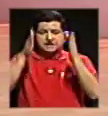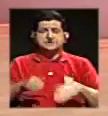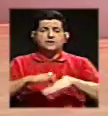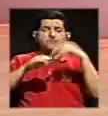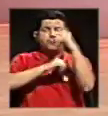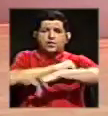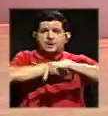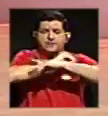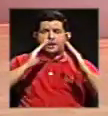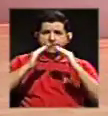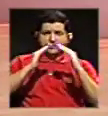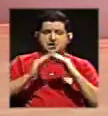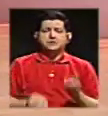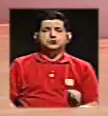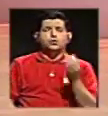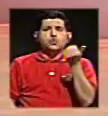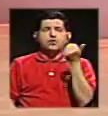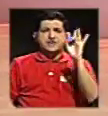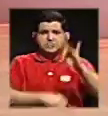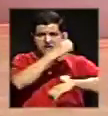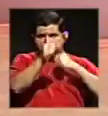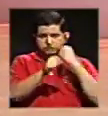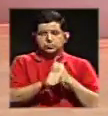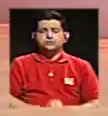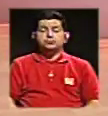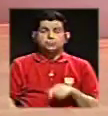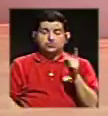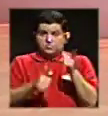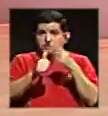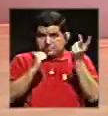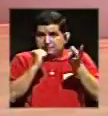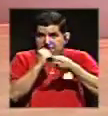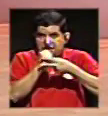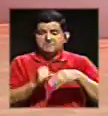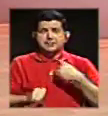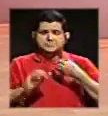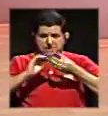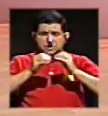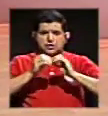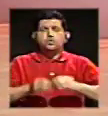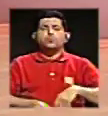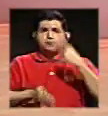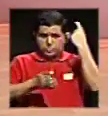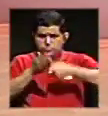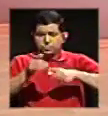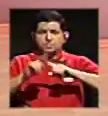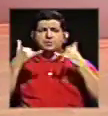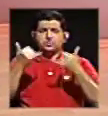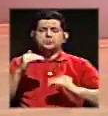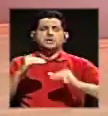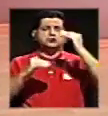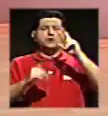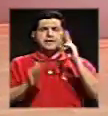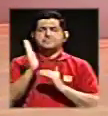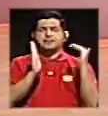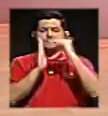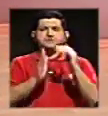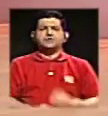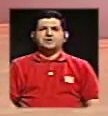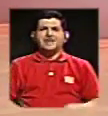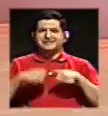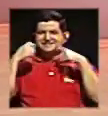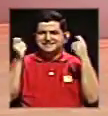o jóvenes de 18 años que recién lo hacen vamos a poder tener un dato duro pero ya superamos los 3 millones Esta es una fiesta